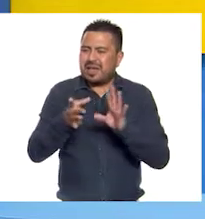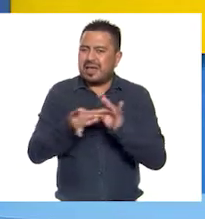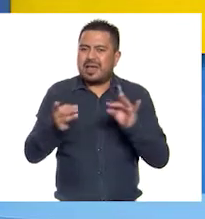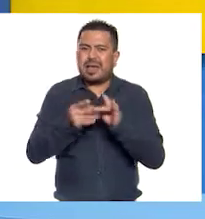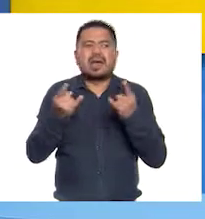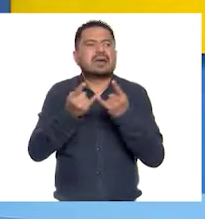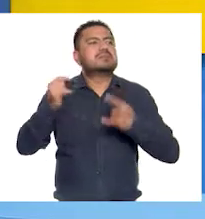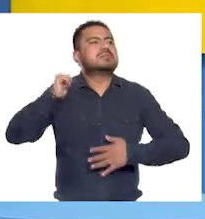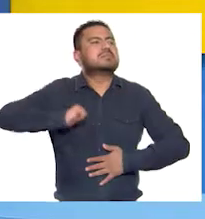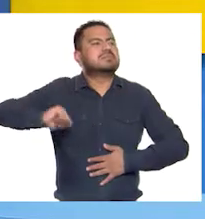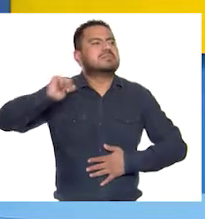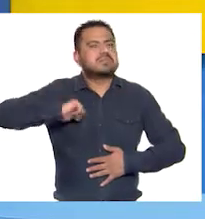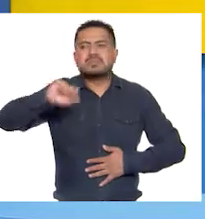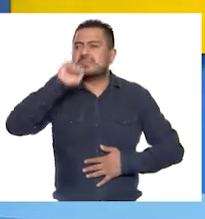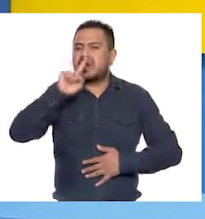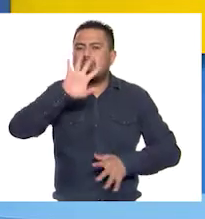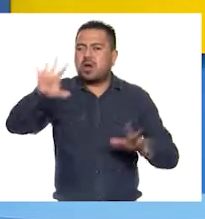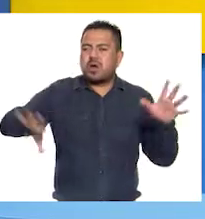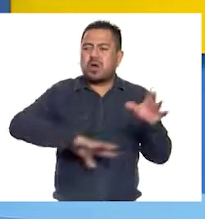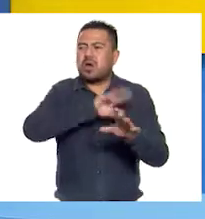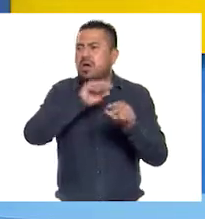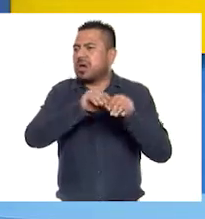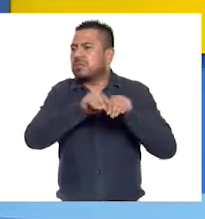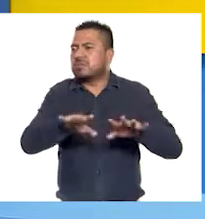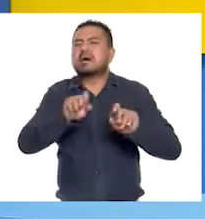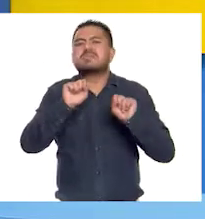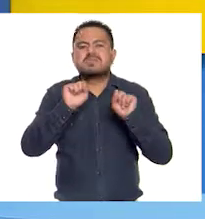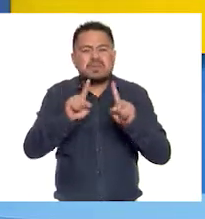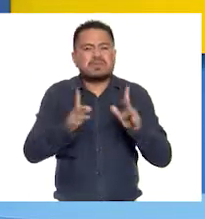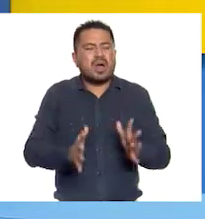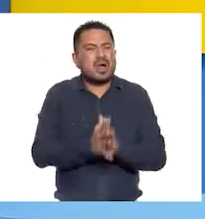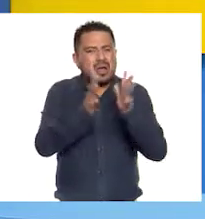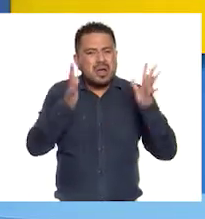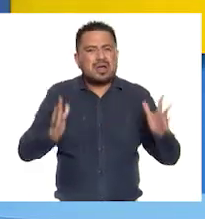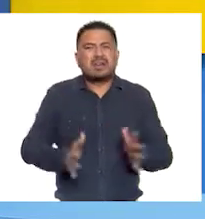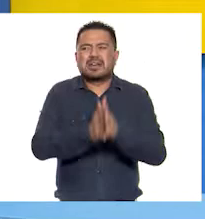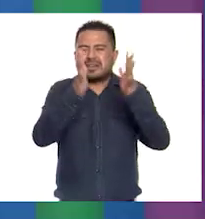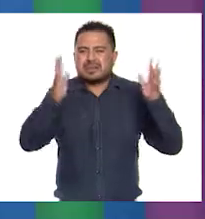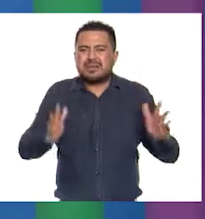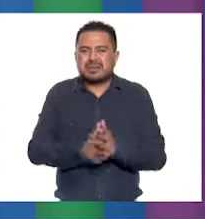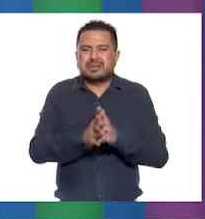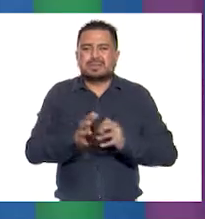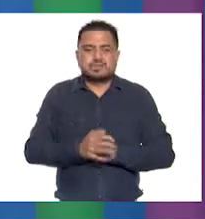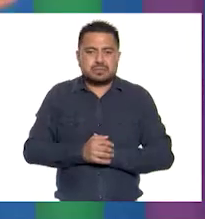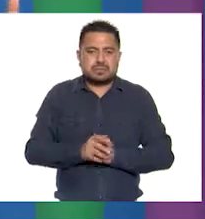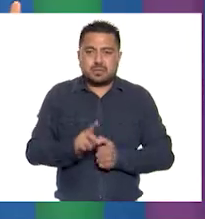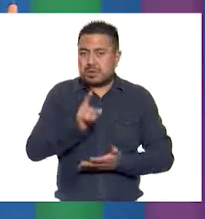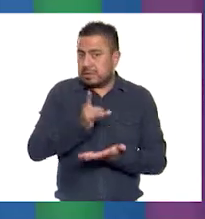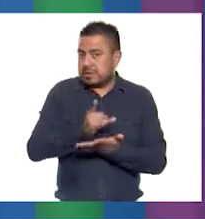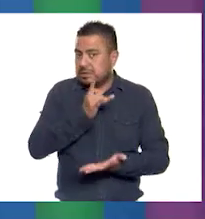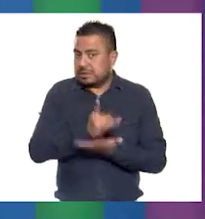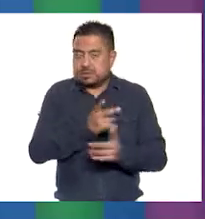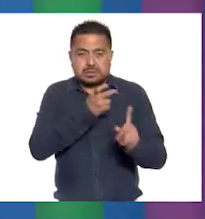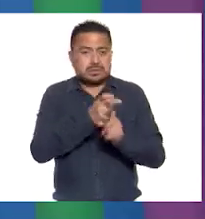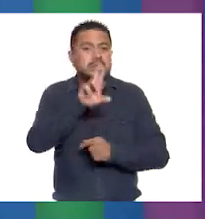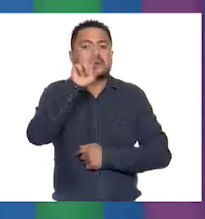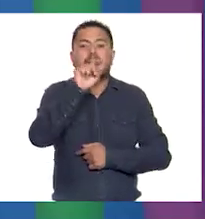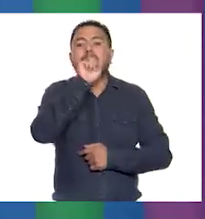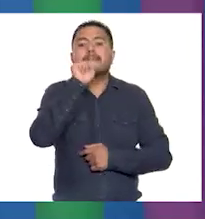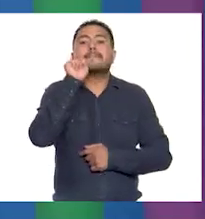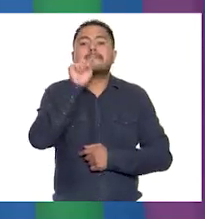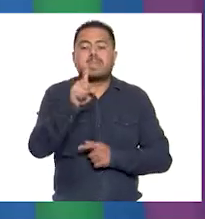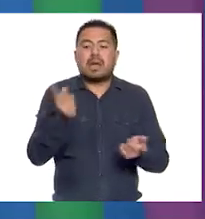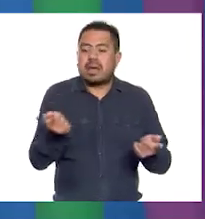historia antigua y medieval, toda expansión trae consigo conflictos y guerras. Pero no solo eso, también